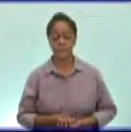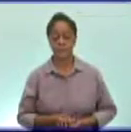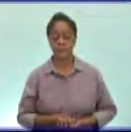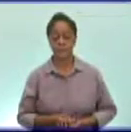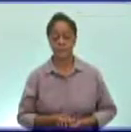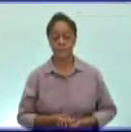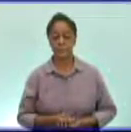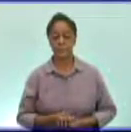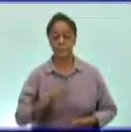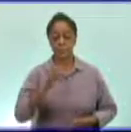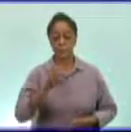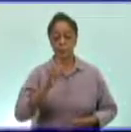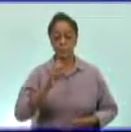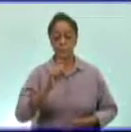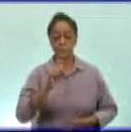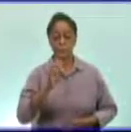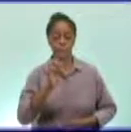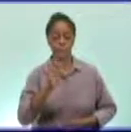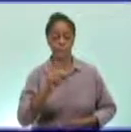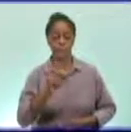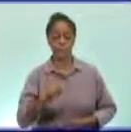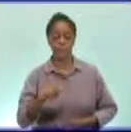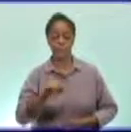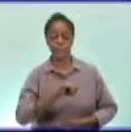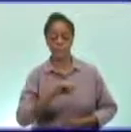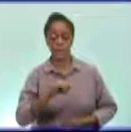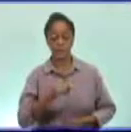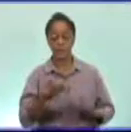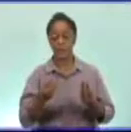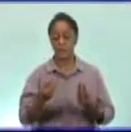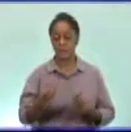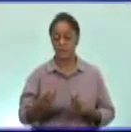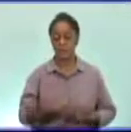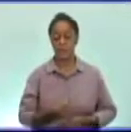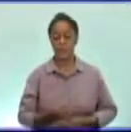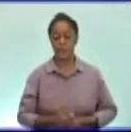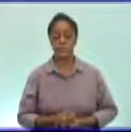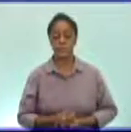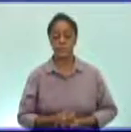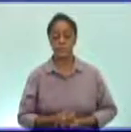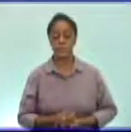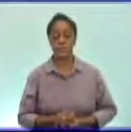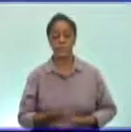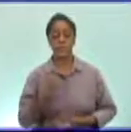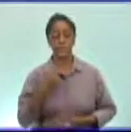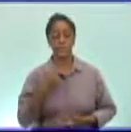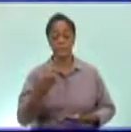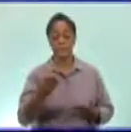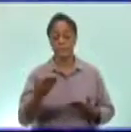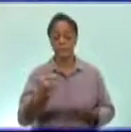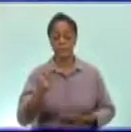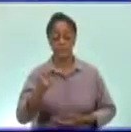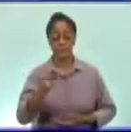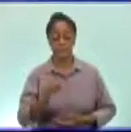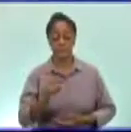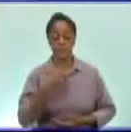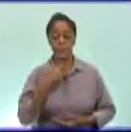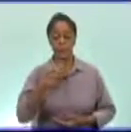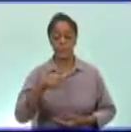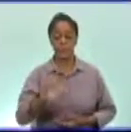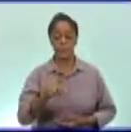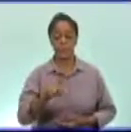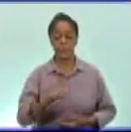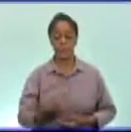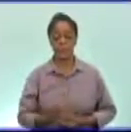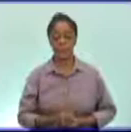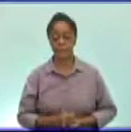Los protistas, que también son muchos, y les mostramos aquí un pequeño ejemplo de